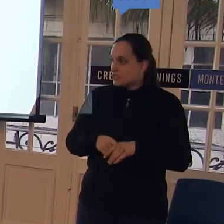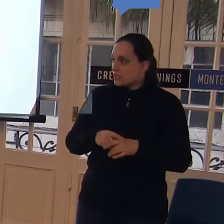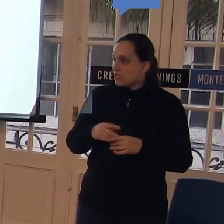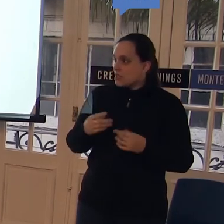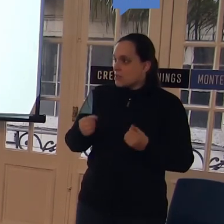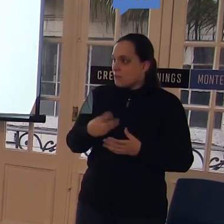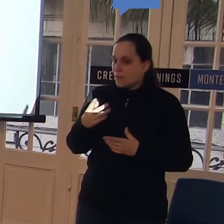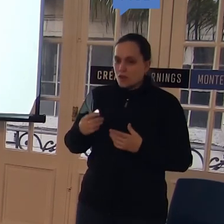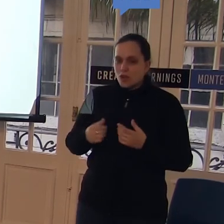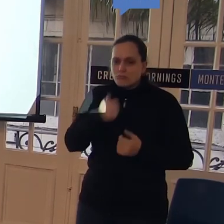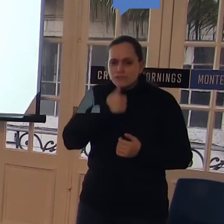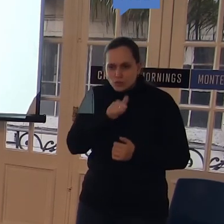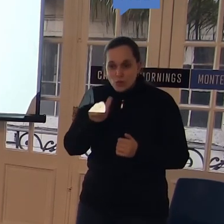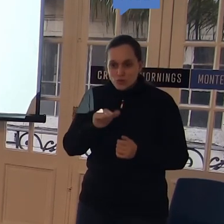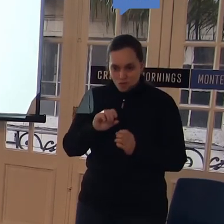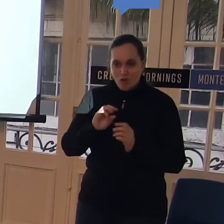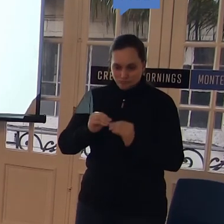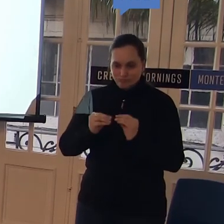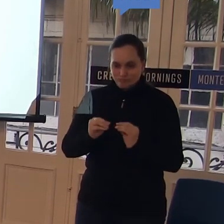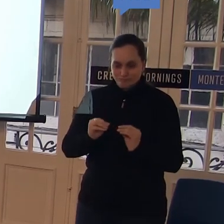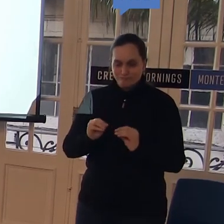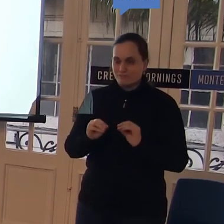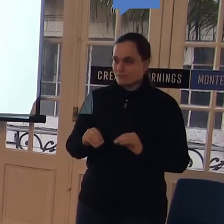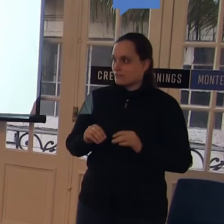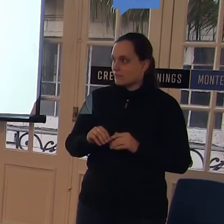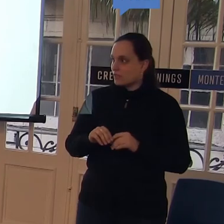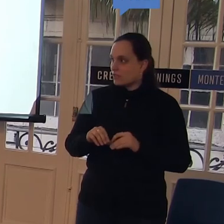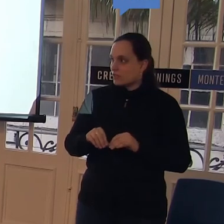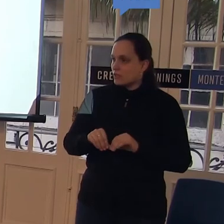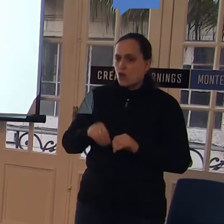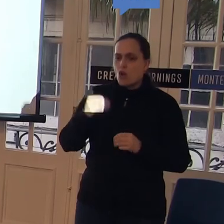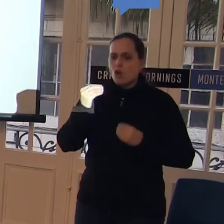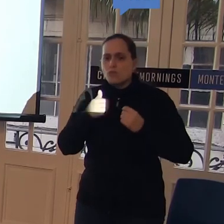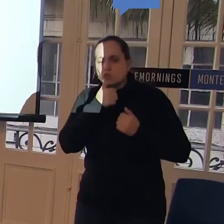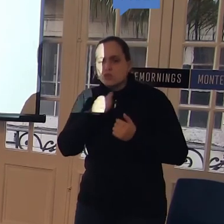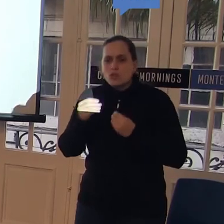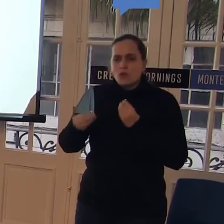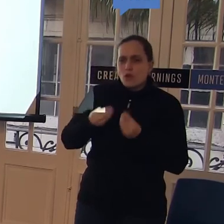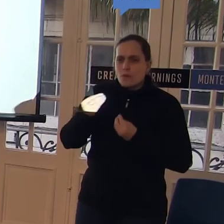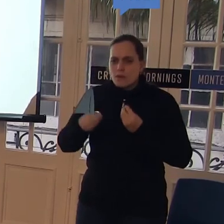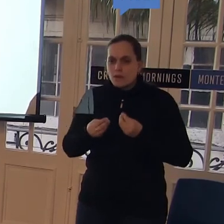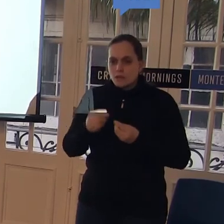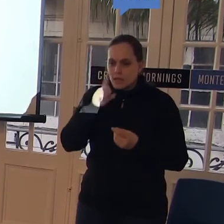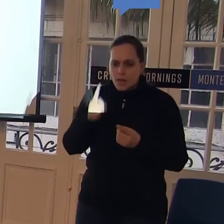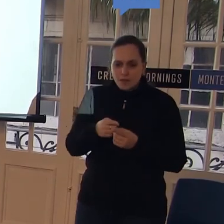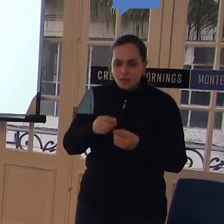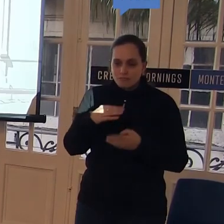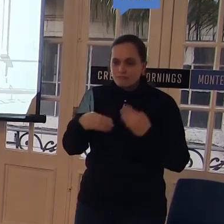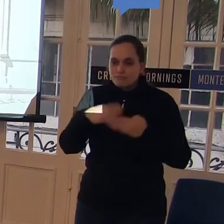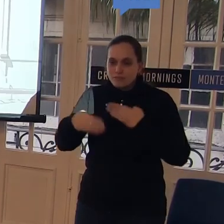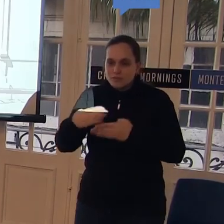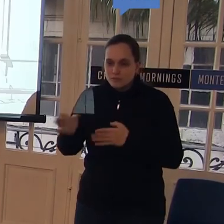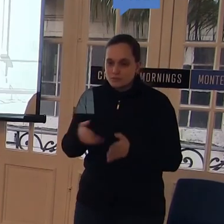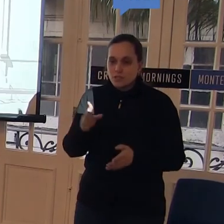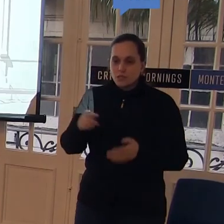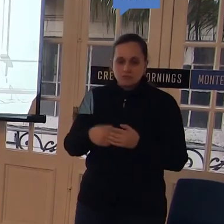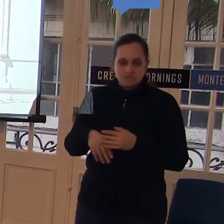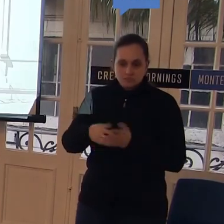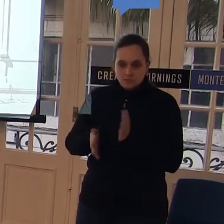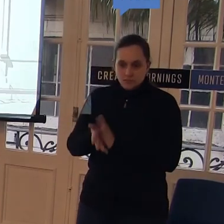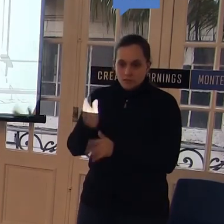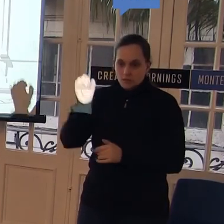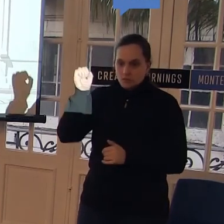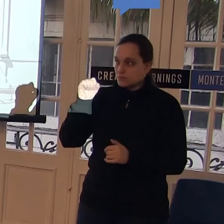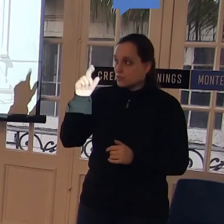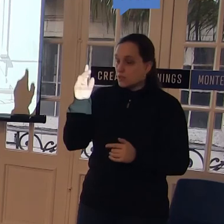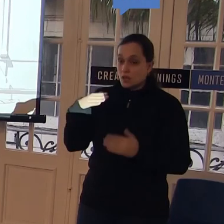Pero rápidamente encontramos una forma con Sofi de, bueno, ¿cómo lo vamos a resolver? Pa, pum, pam, pam. Nos fuimos a Paysandú. Fuimos a Paysandú